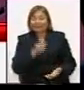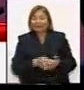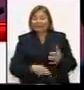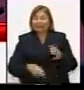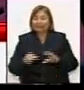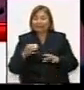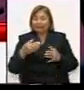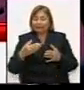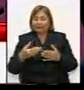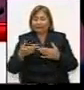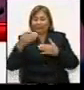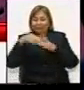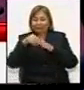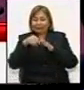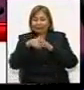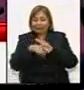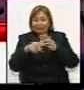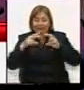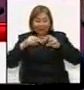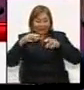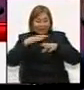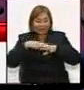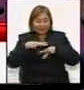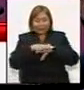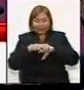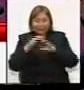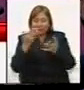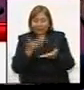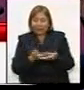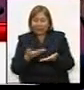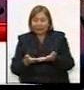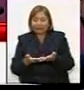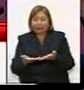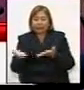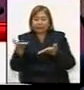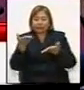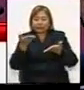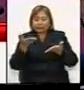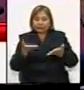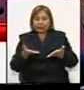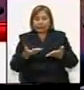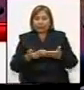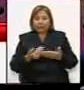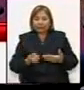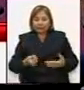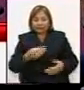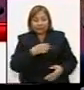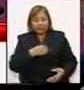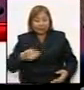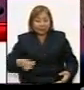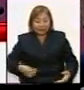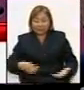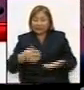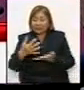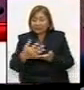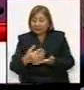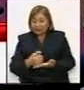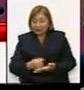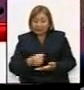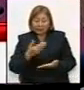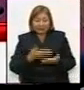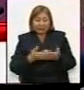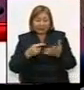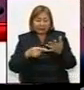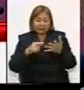nos hemos adentrado en el estudio de estas propuestas que han venido de parte del Ejecutivo y que ha recogido en su